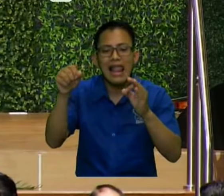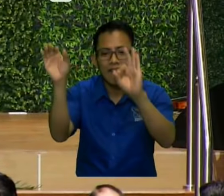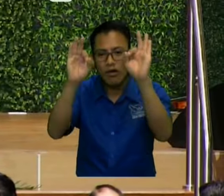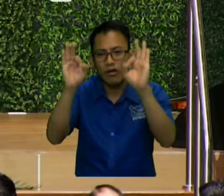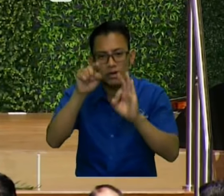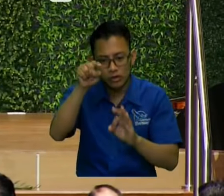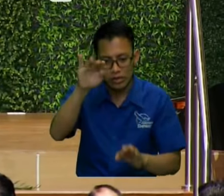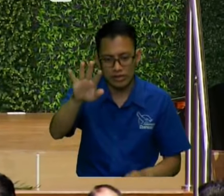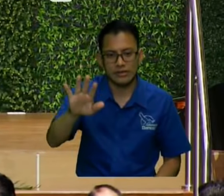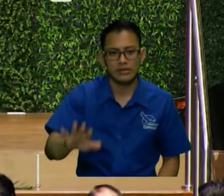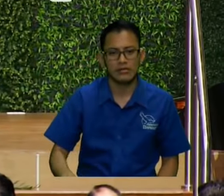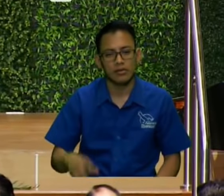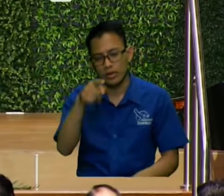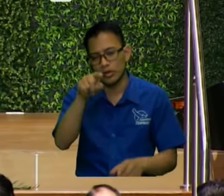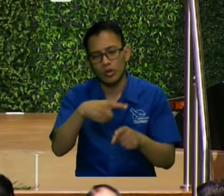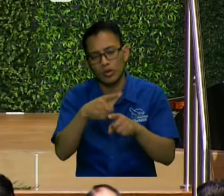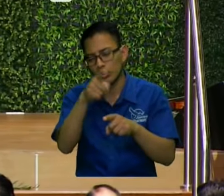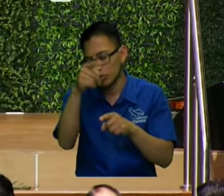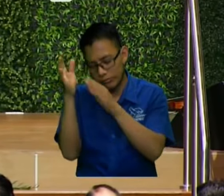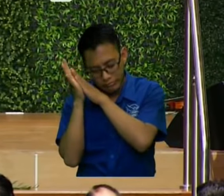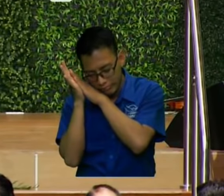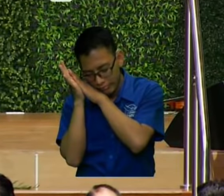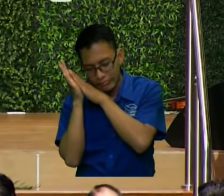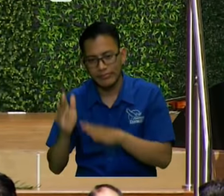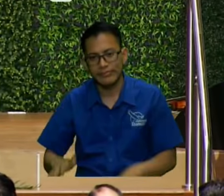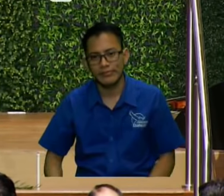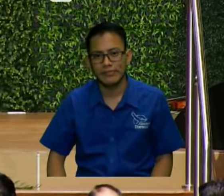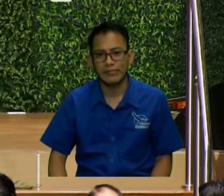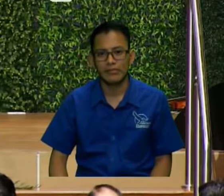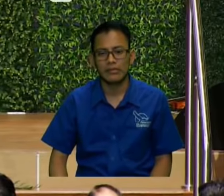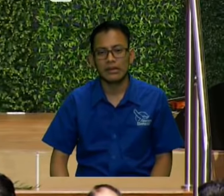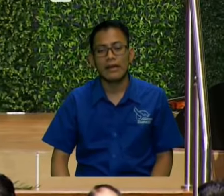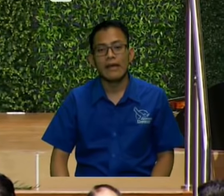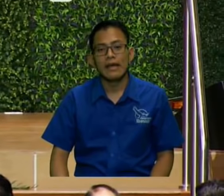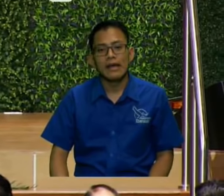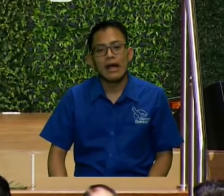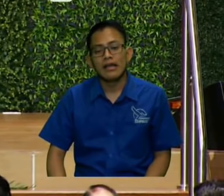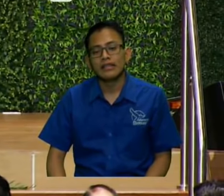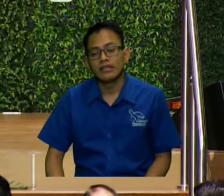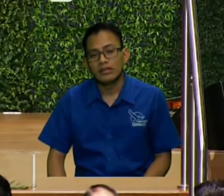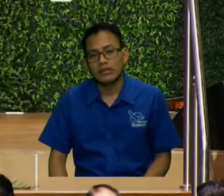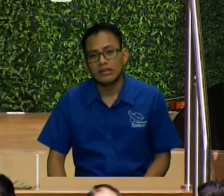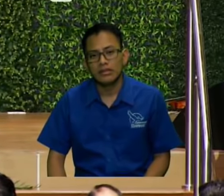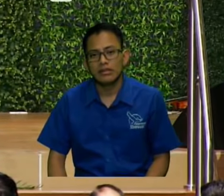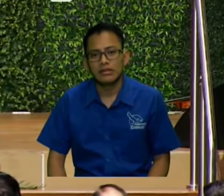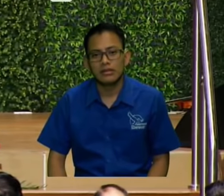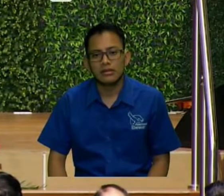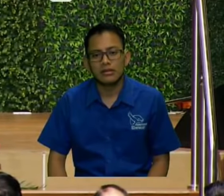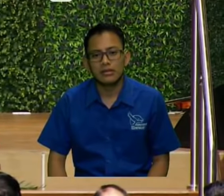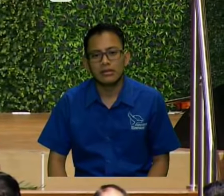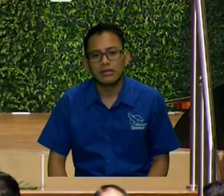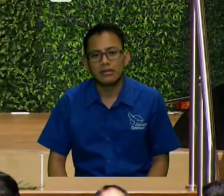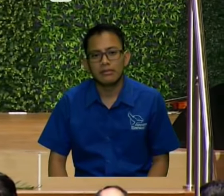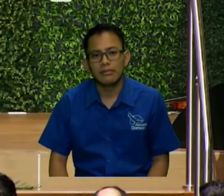y haya esa transformación, tiene que haber un renuevo. No hay para